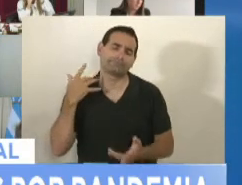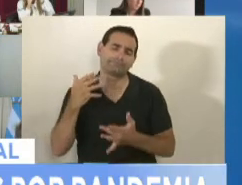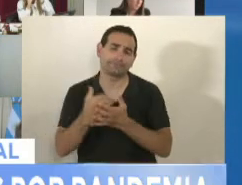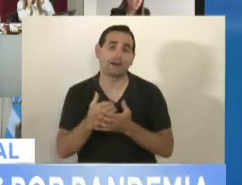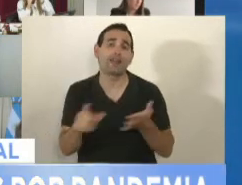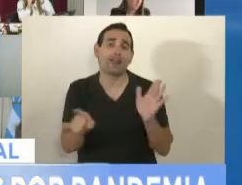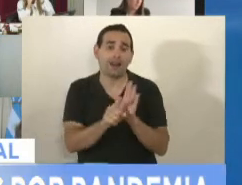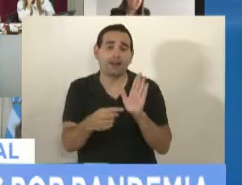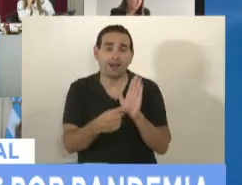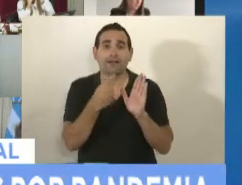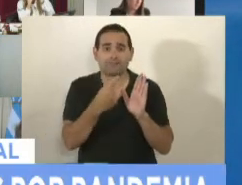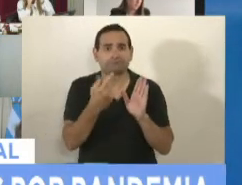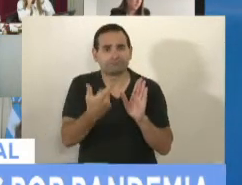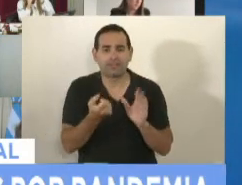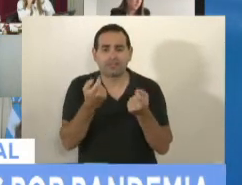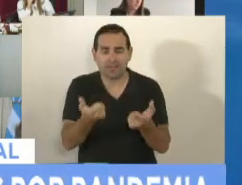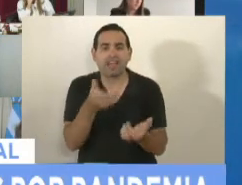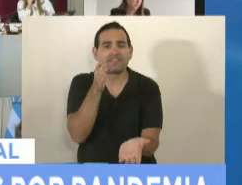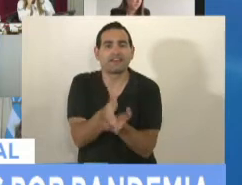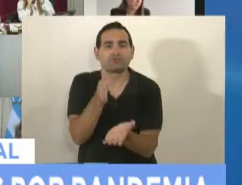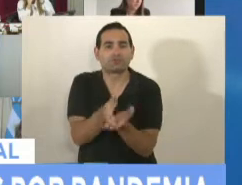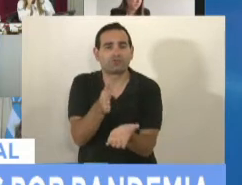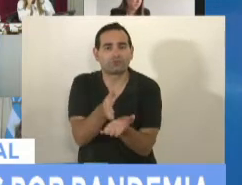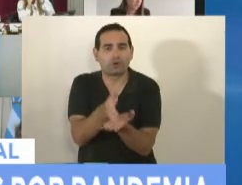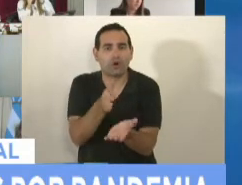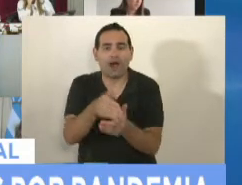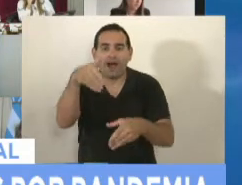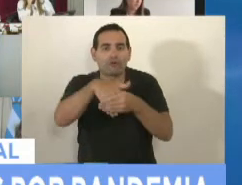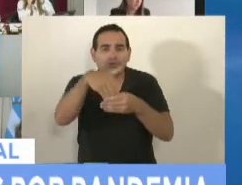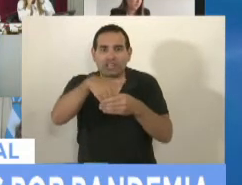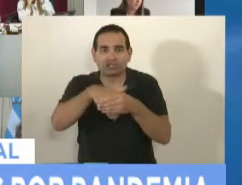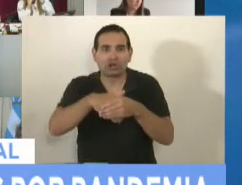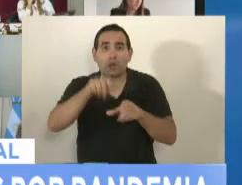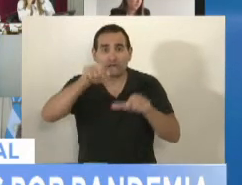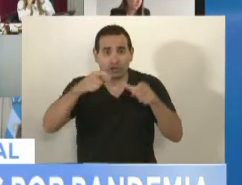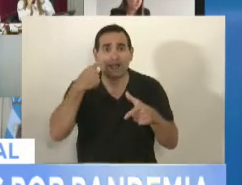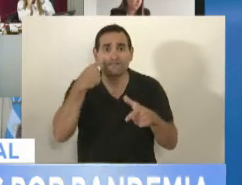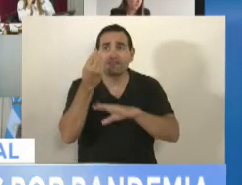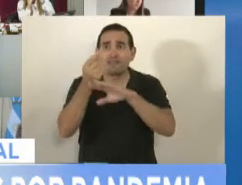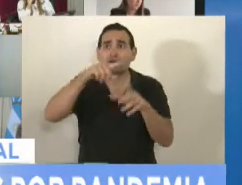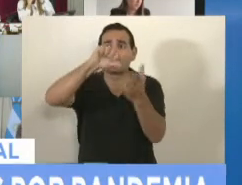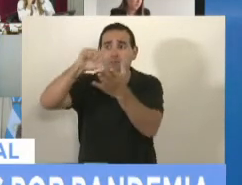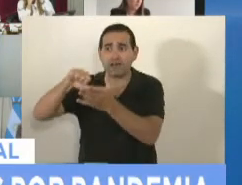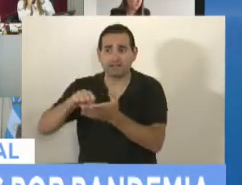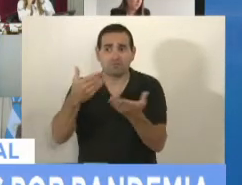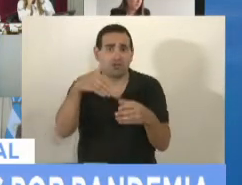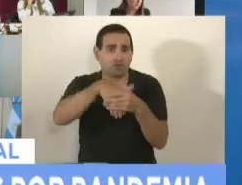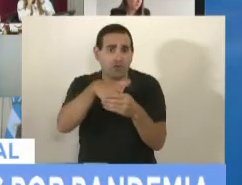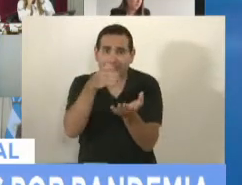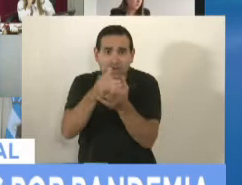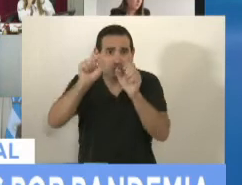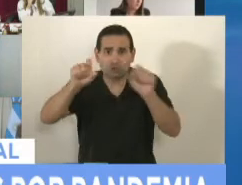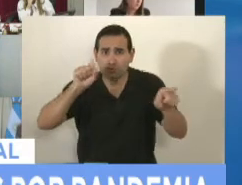establece el derecho a votar de quienes viven en el extranjero, lo convierte en una votación